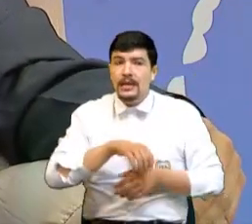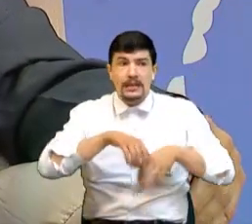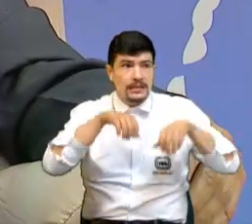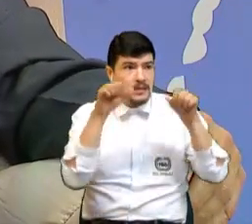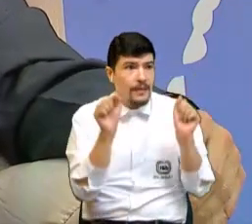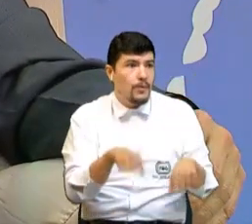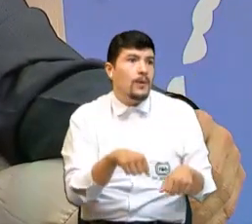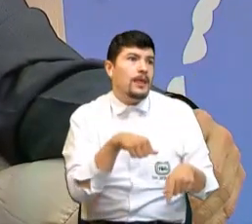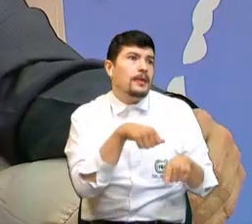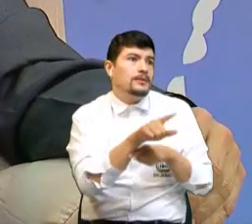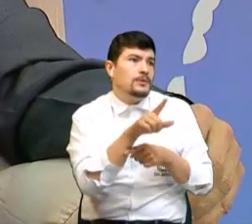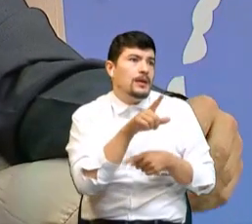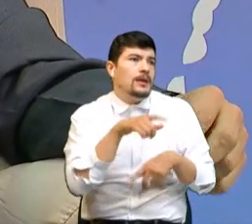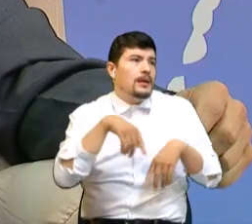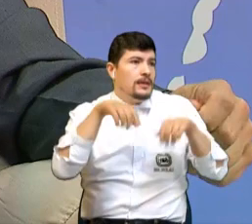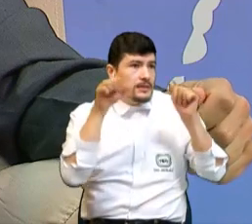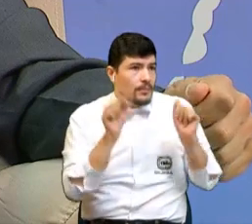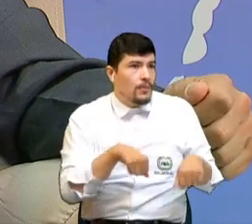posible